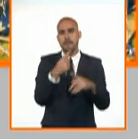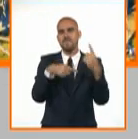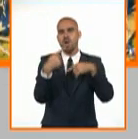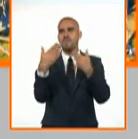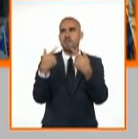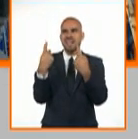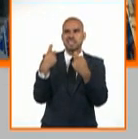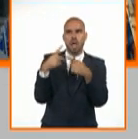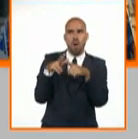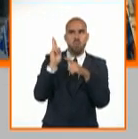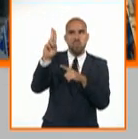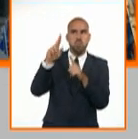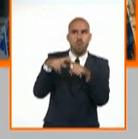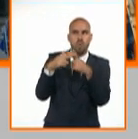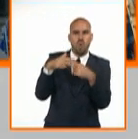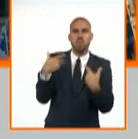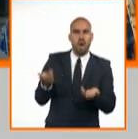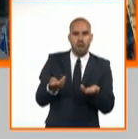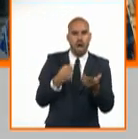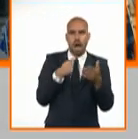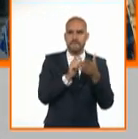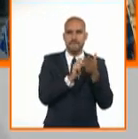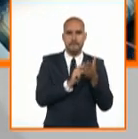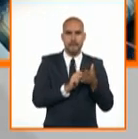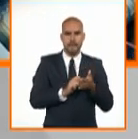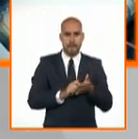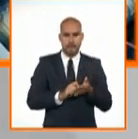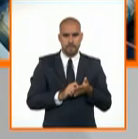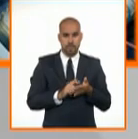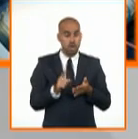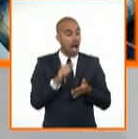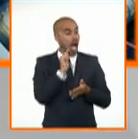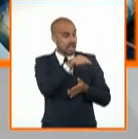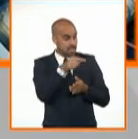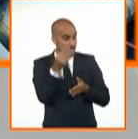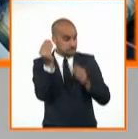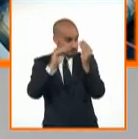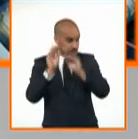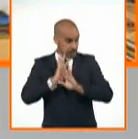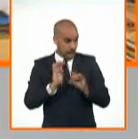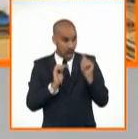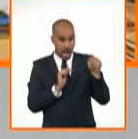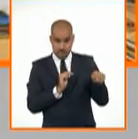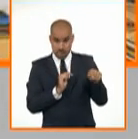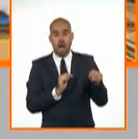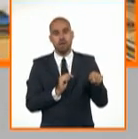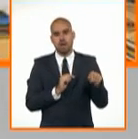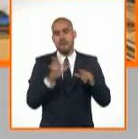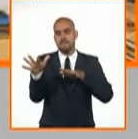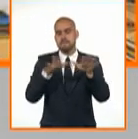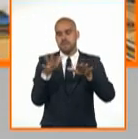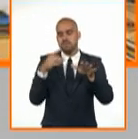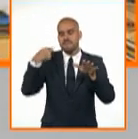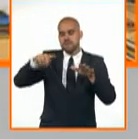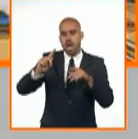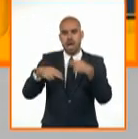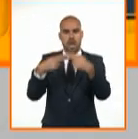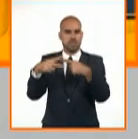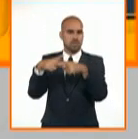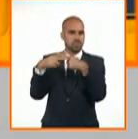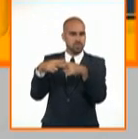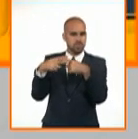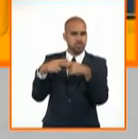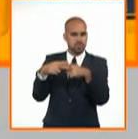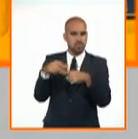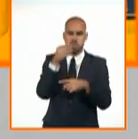se tenga los recursos se va preparando cuáles son los acciones de mantenimiento que se puede realizar a esos